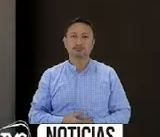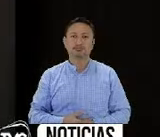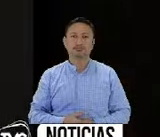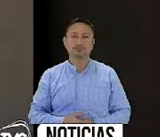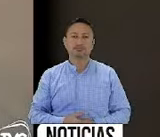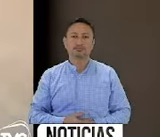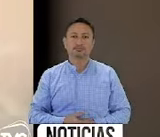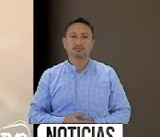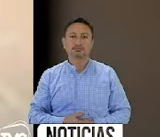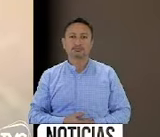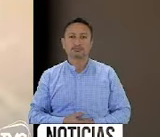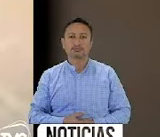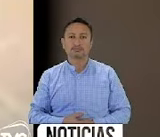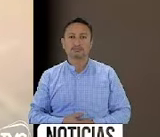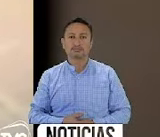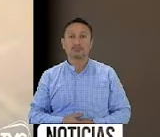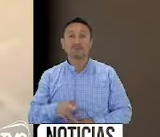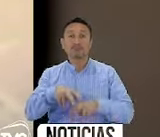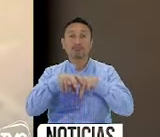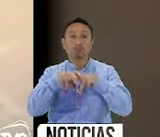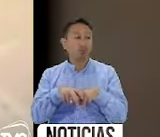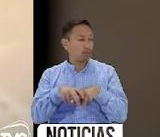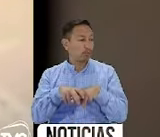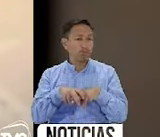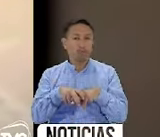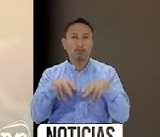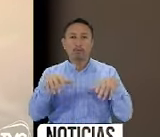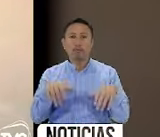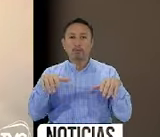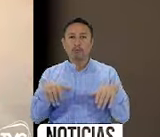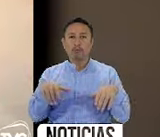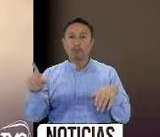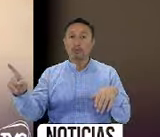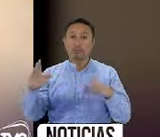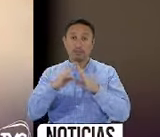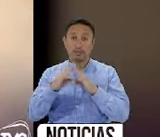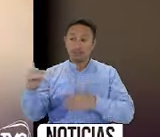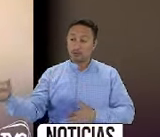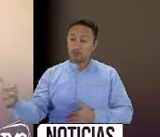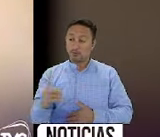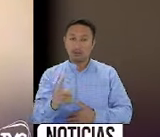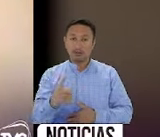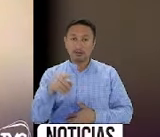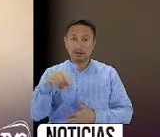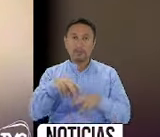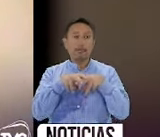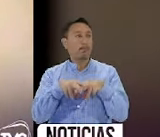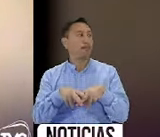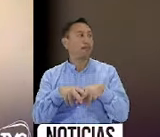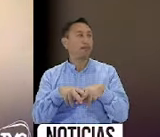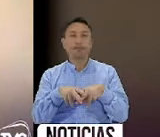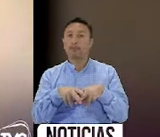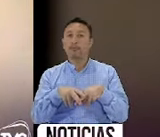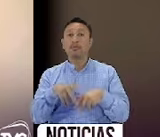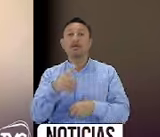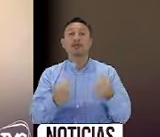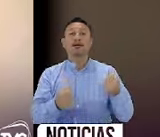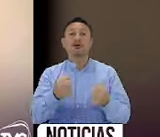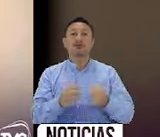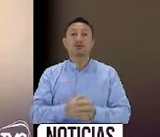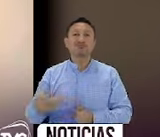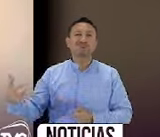Simba estaba sentado en la calle. Había salido de casa en un pequeño descuido, hasta que apareció este carro y lo